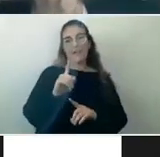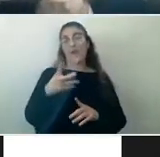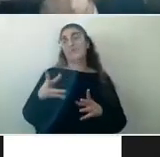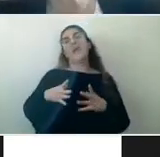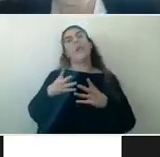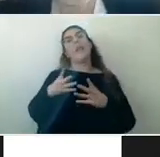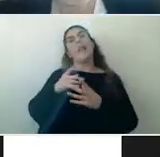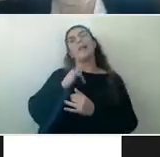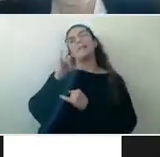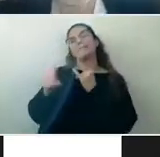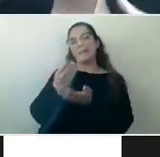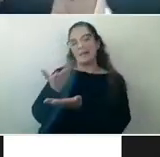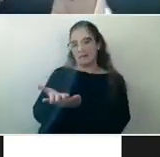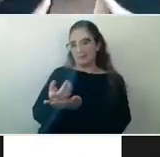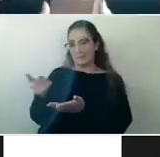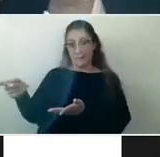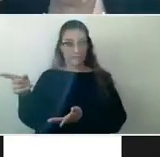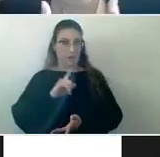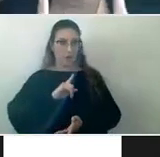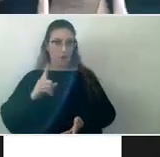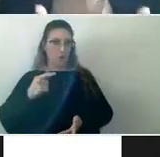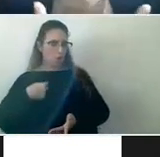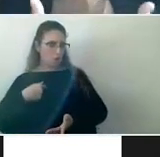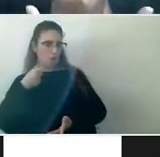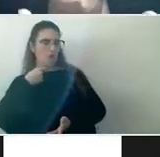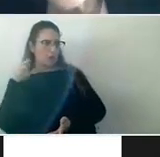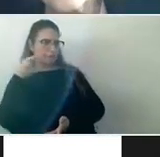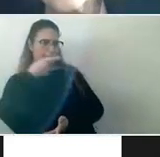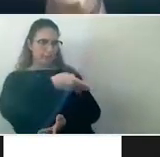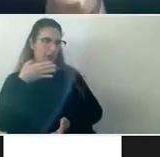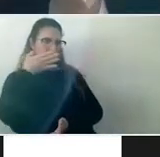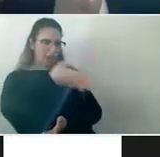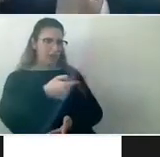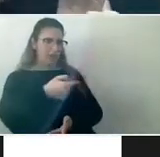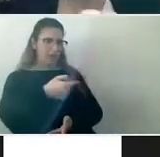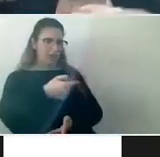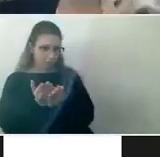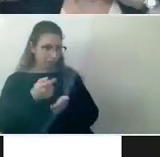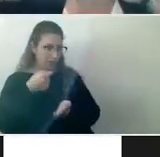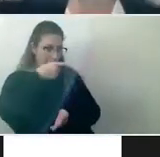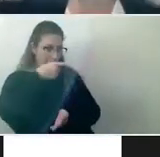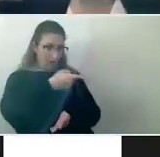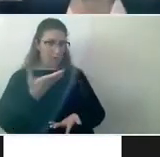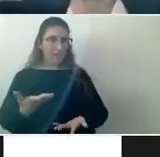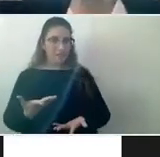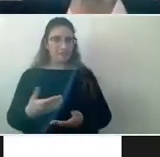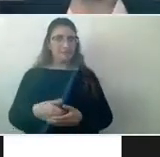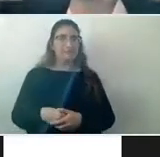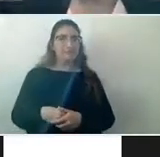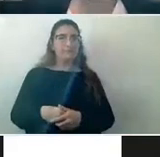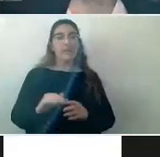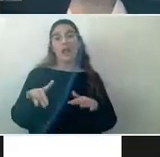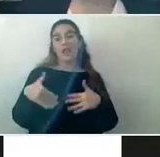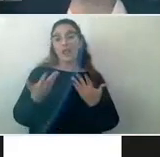aquella la otra y dice no, no yo quiero venir a esta porque quiero estudiar ciencias políticas bueno la cosa es que cuestión que